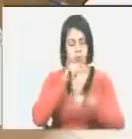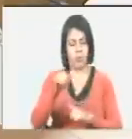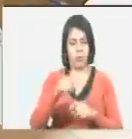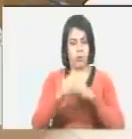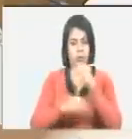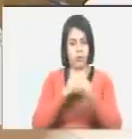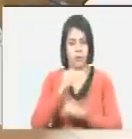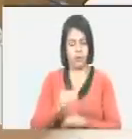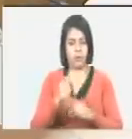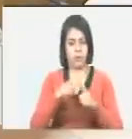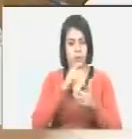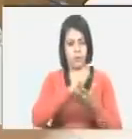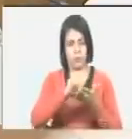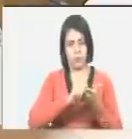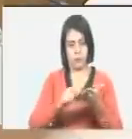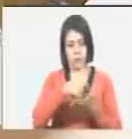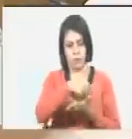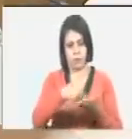correspondiente exposición de